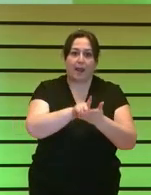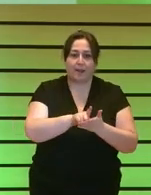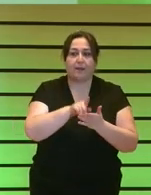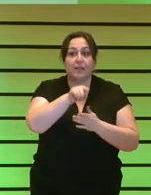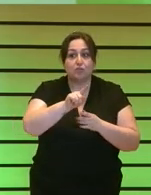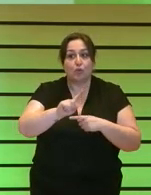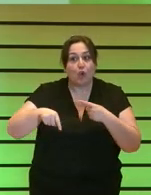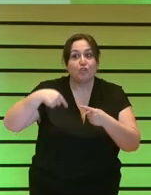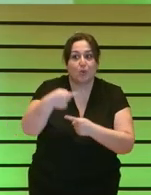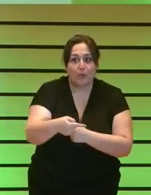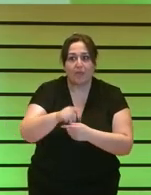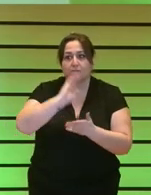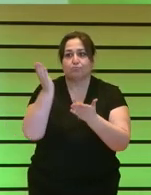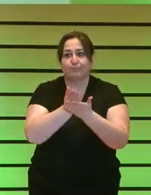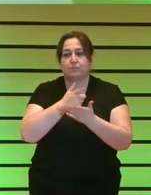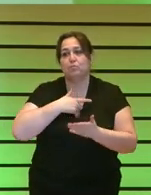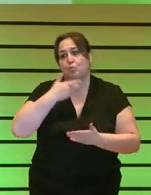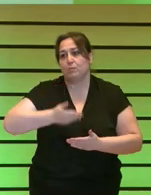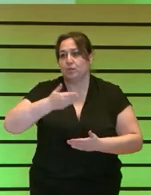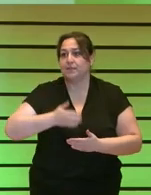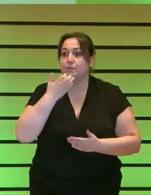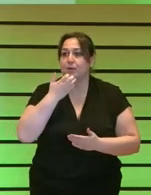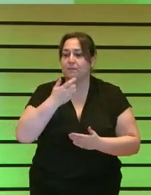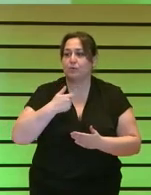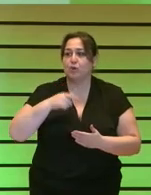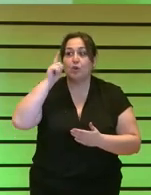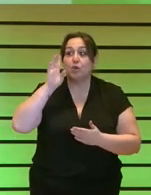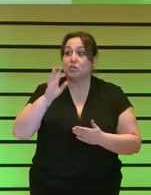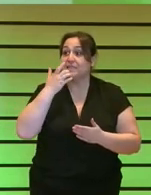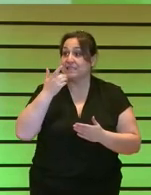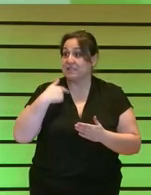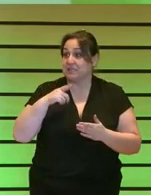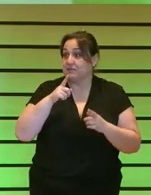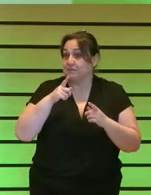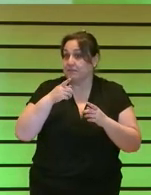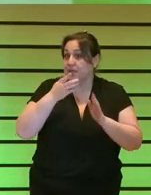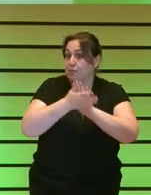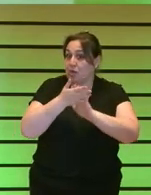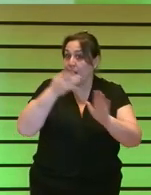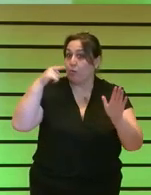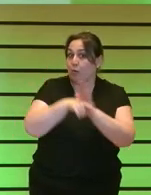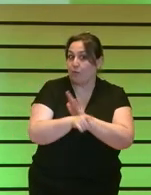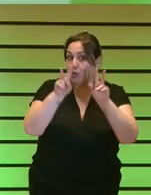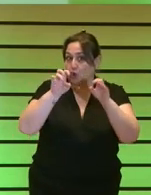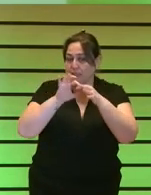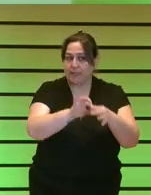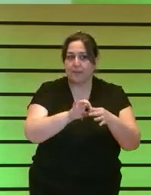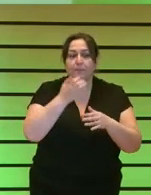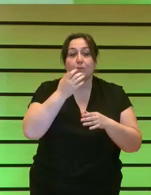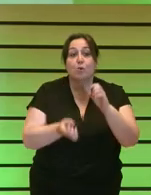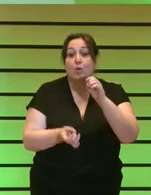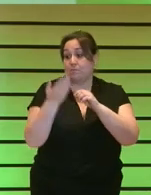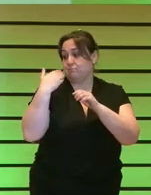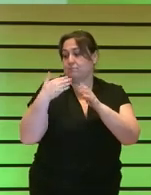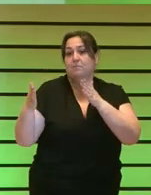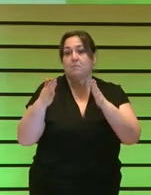tiene consecuencias muy importantes Por ejemplo yo no sé si se ha enfatizado lo suficiente en este tema Cuando surgió la pandemia